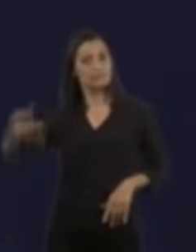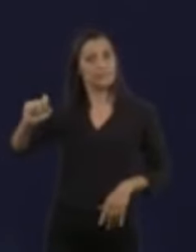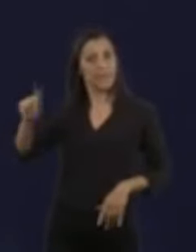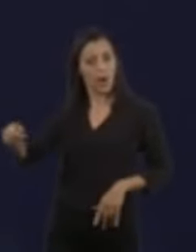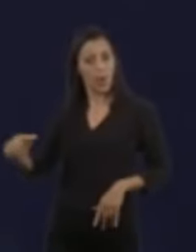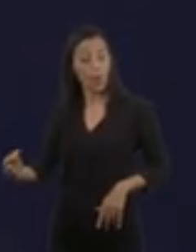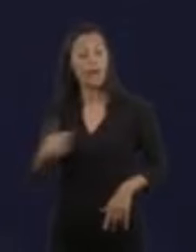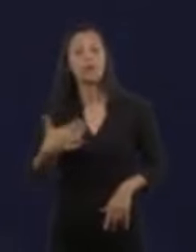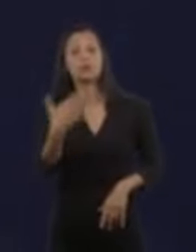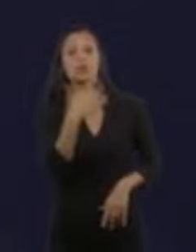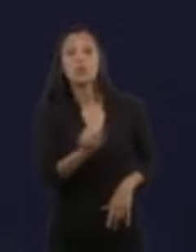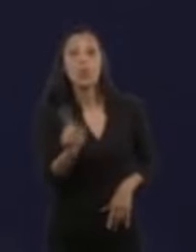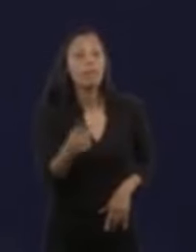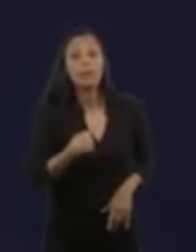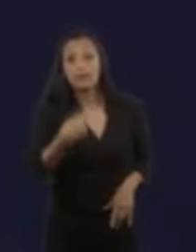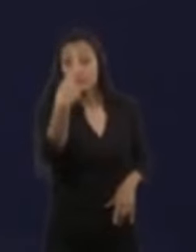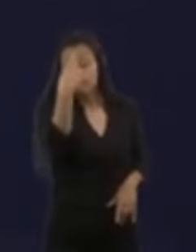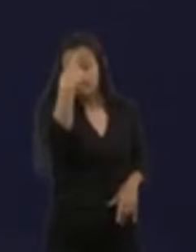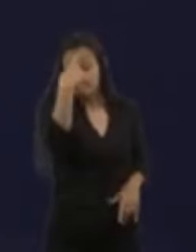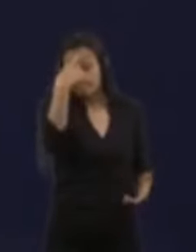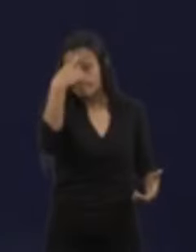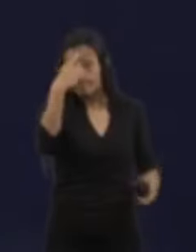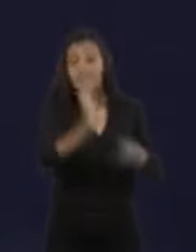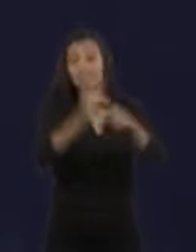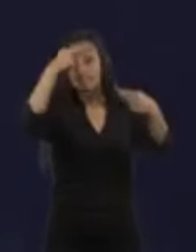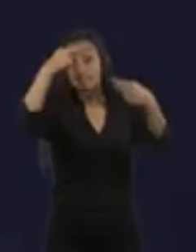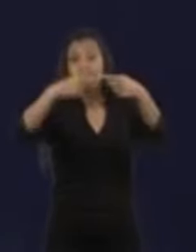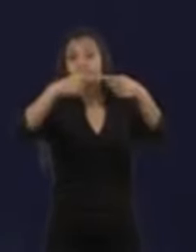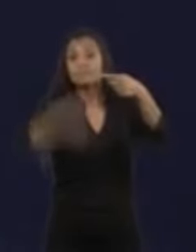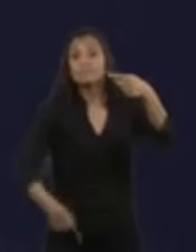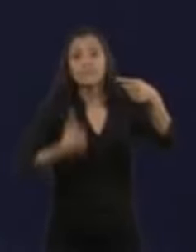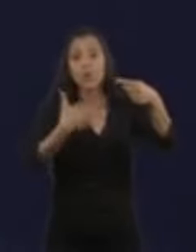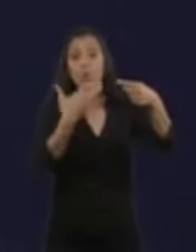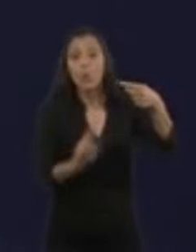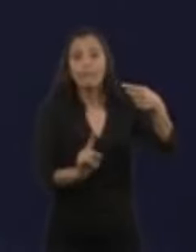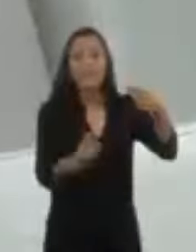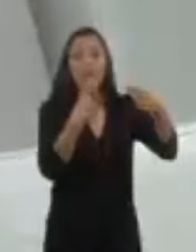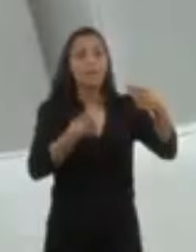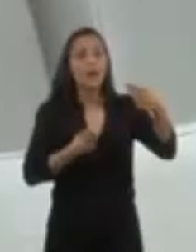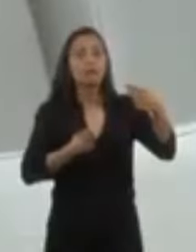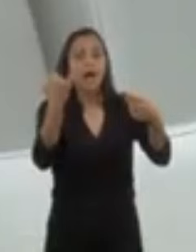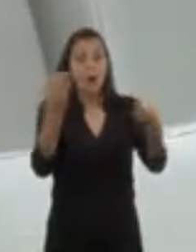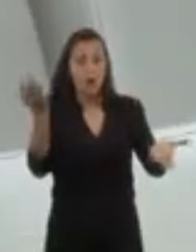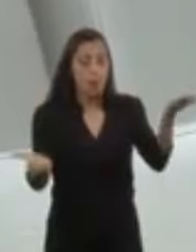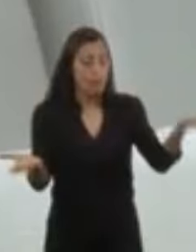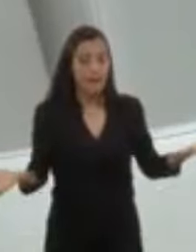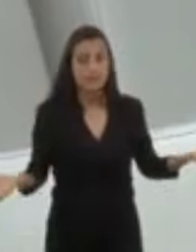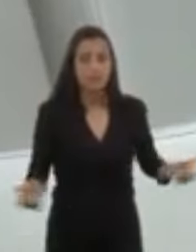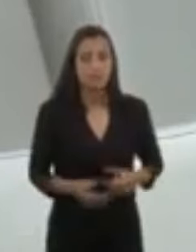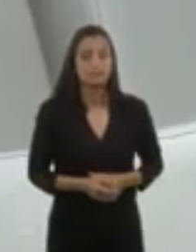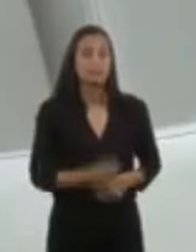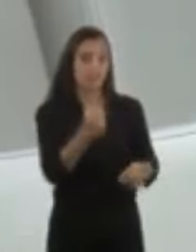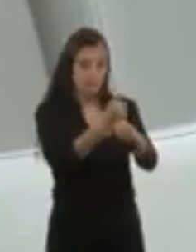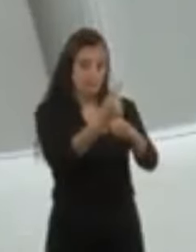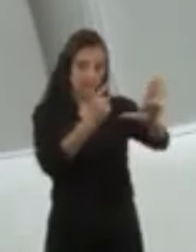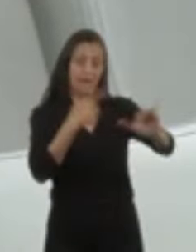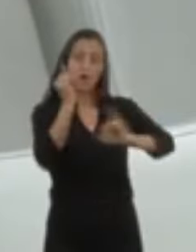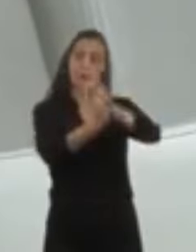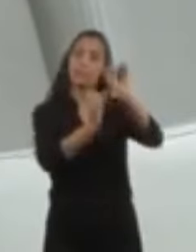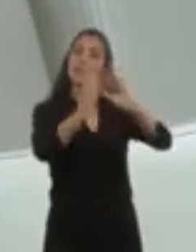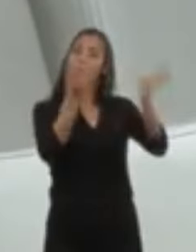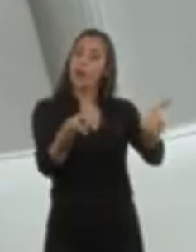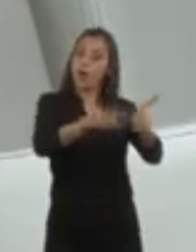me entra en la cabeza que me estés preguntando tamaña inconsistencia primero eh eh Te aclaro